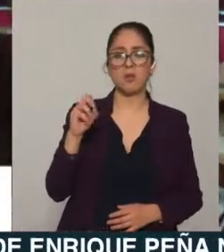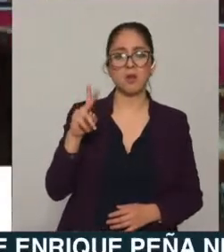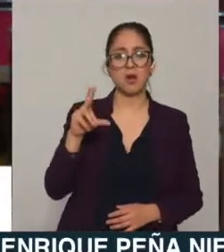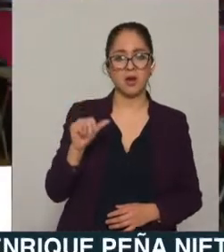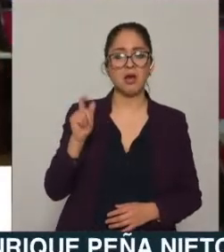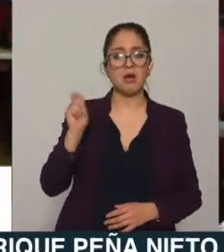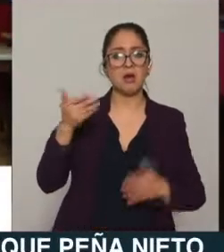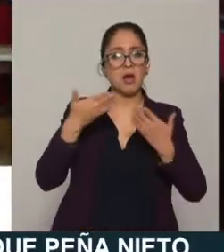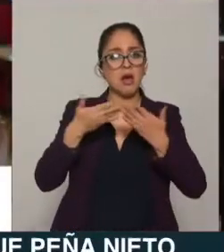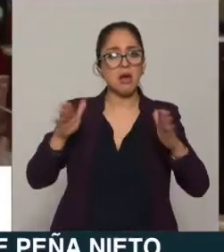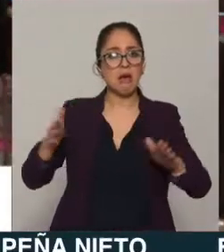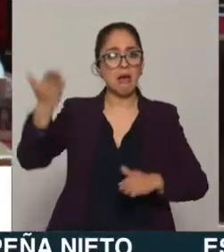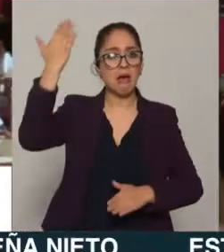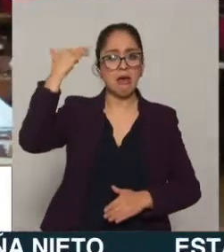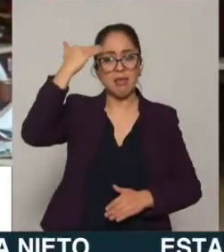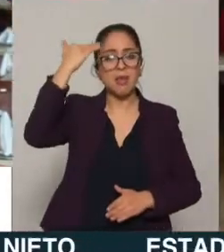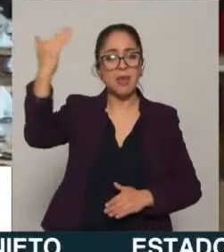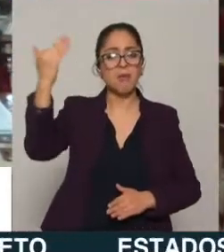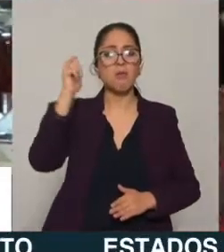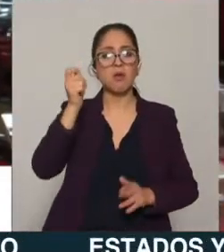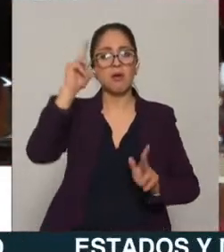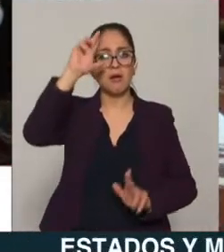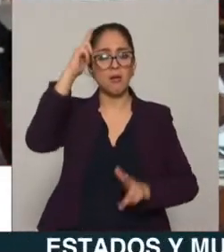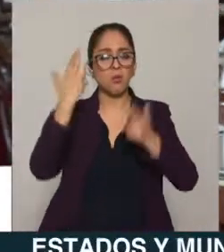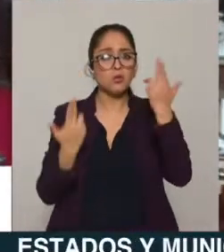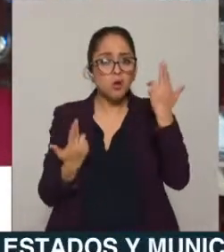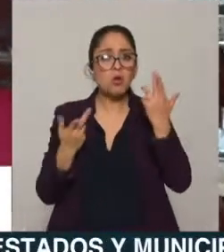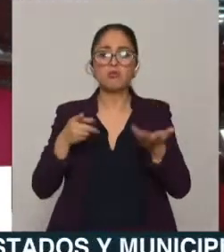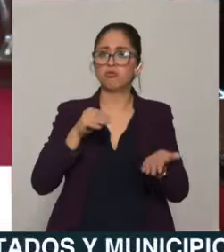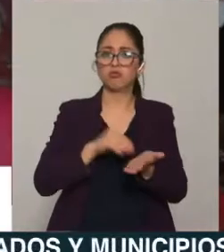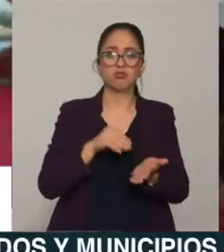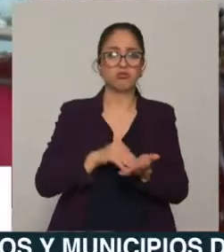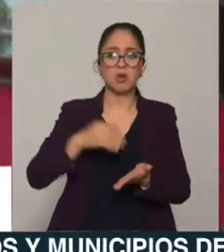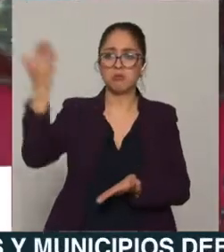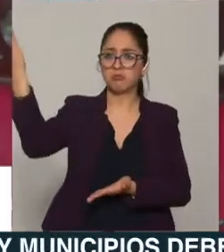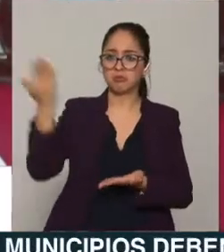la época de la Revolución y bueno, seguimos recibiendo a